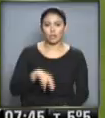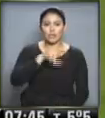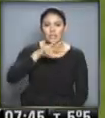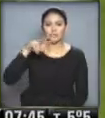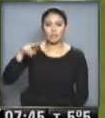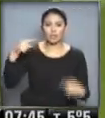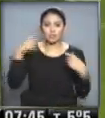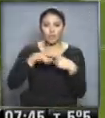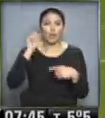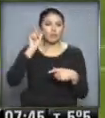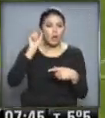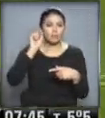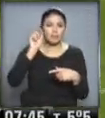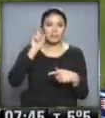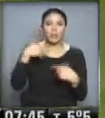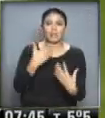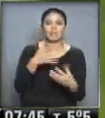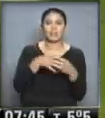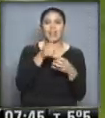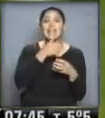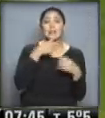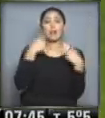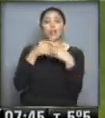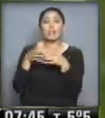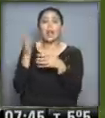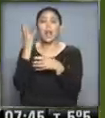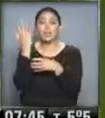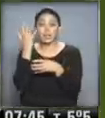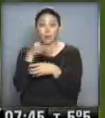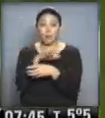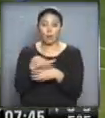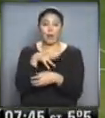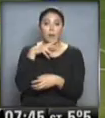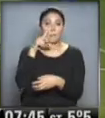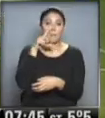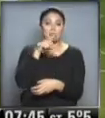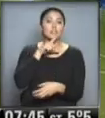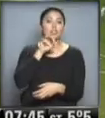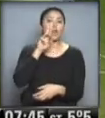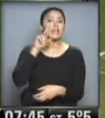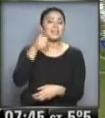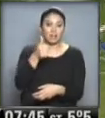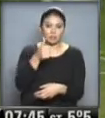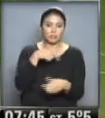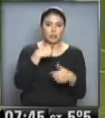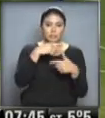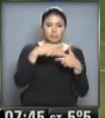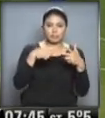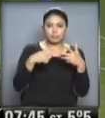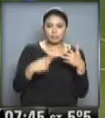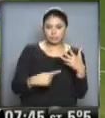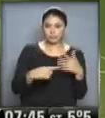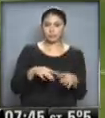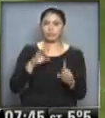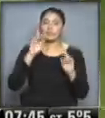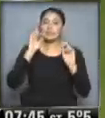3-2, todos golazos de la victoria de Quilmes sobre Tigre. Esto fue en Victoria. Donati, Romero, Cauterucho, Gastón Díaz